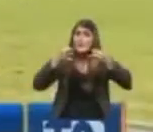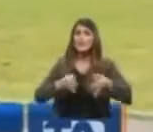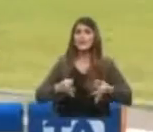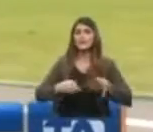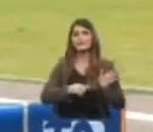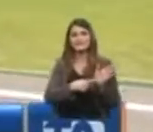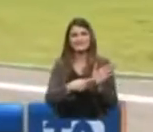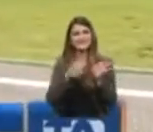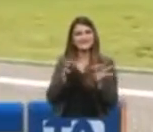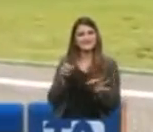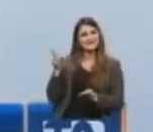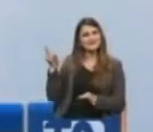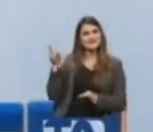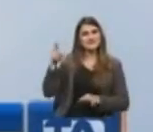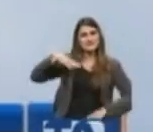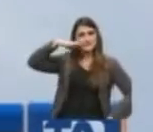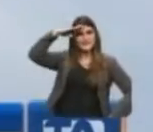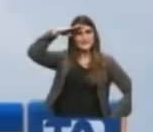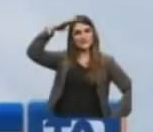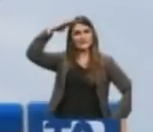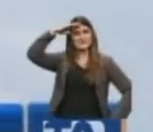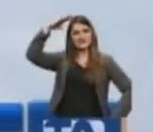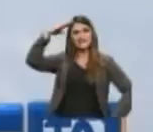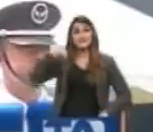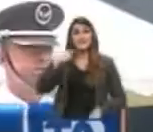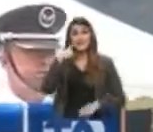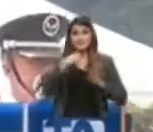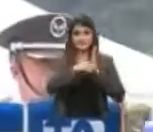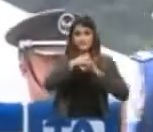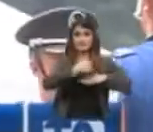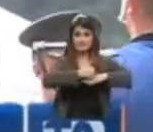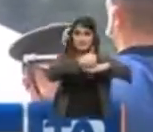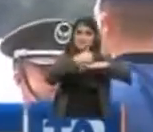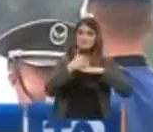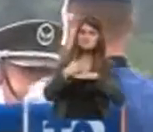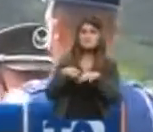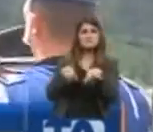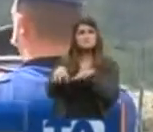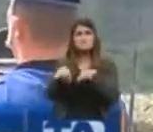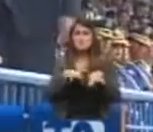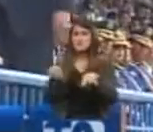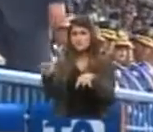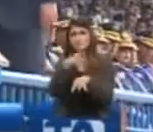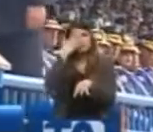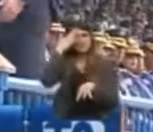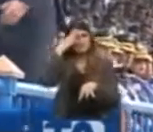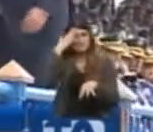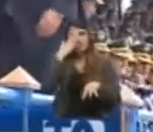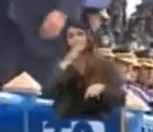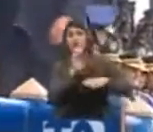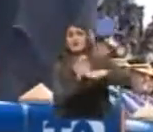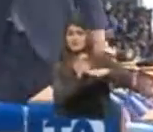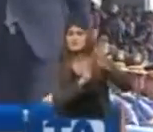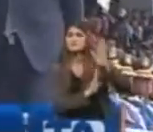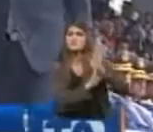autoridades tienen el poder de decisión de lo que le conviene a la patria y lo que es mejor para la Policía Nacional. Así lo dijo el ministro del Interior tras